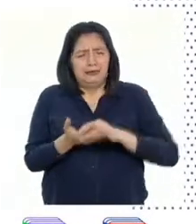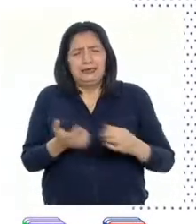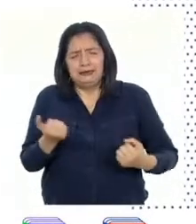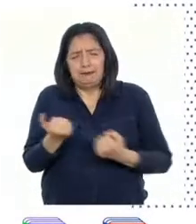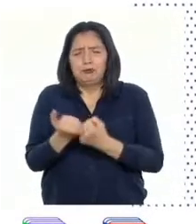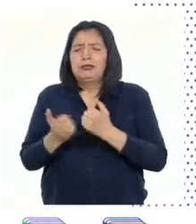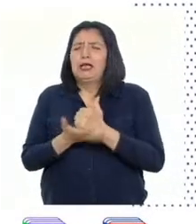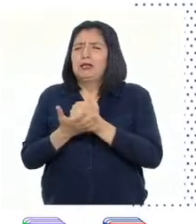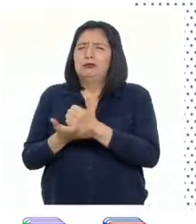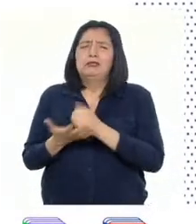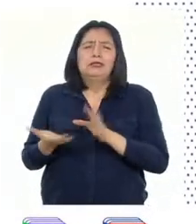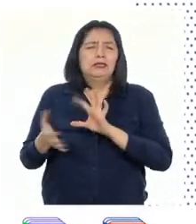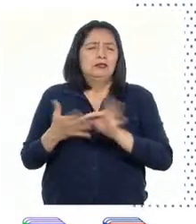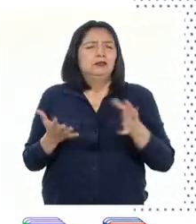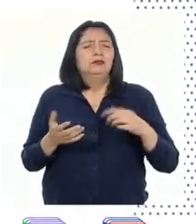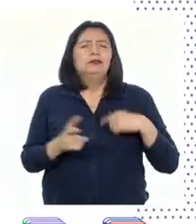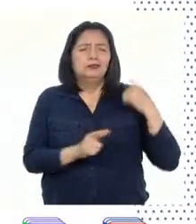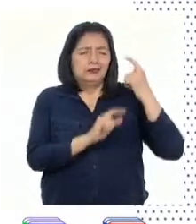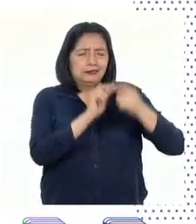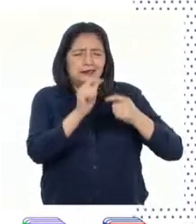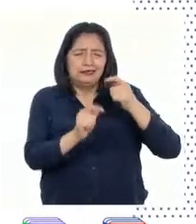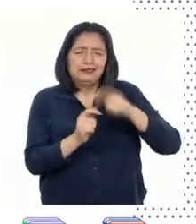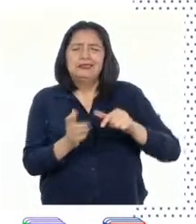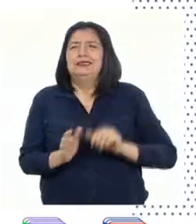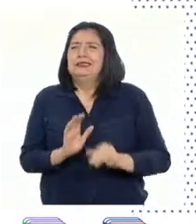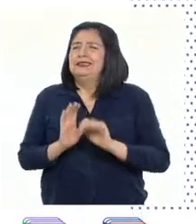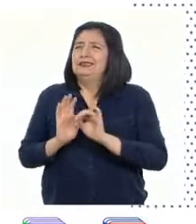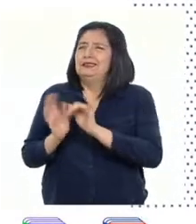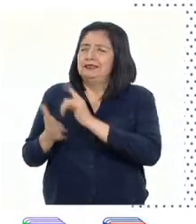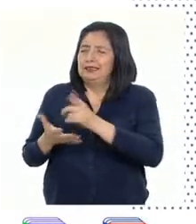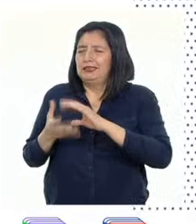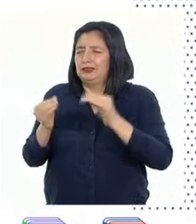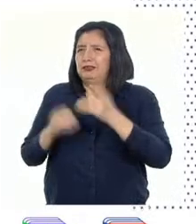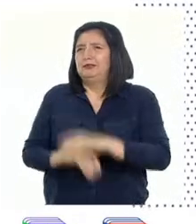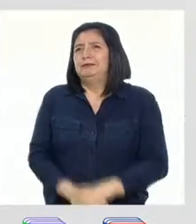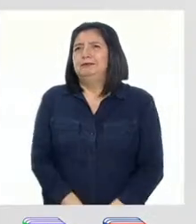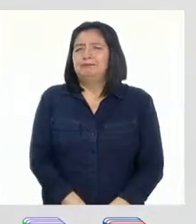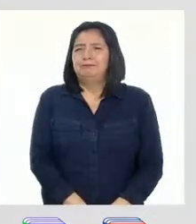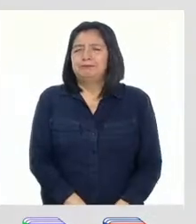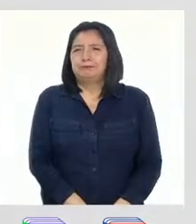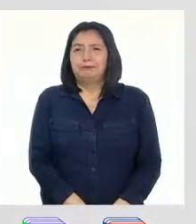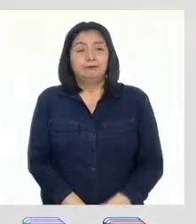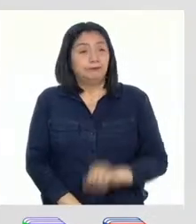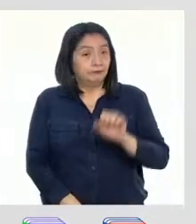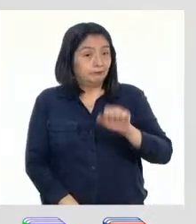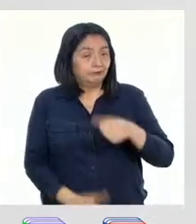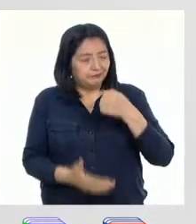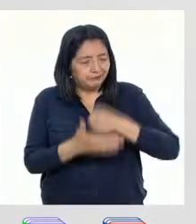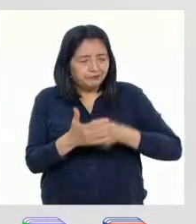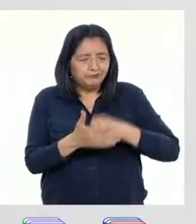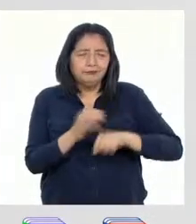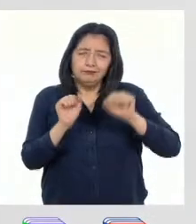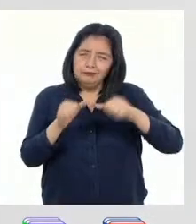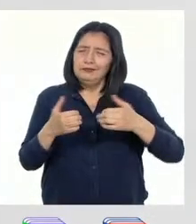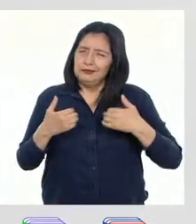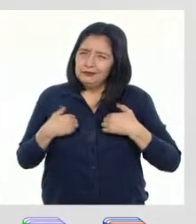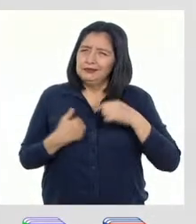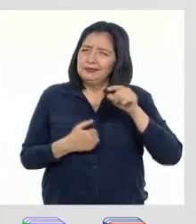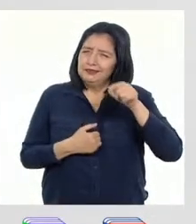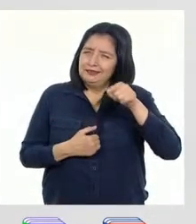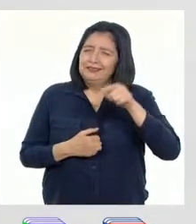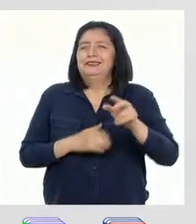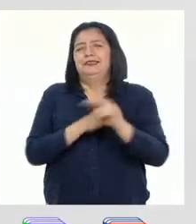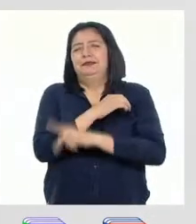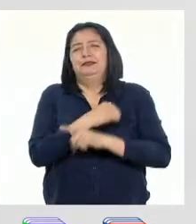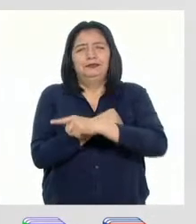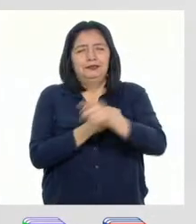solidario y comprometido con nuestras tradiciones e identificarnos con la historia. Vamos a luchar por tener y construir ese país